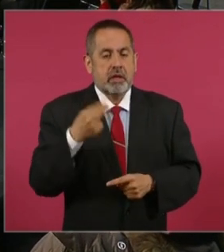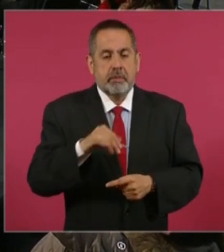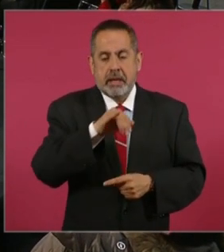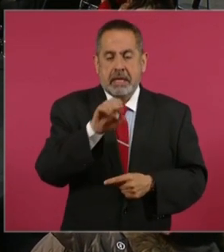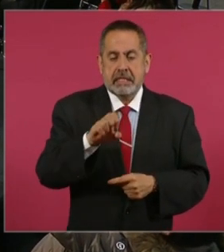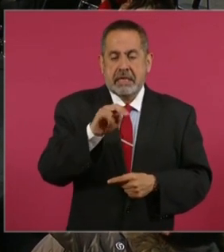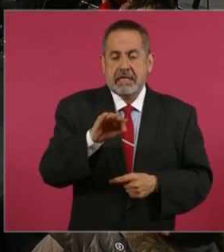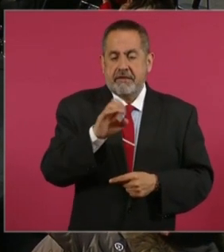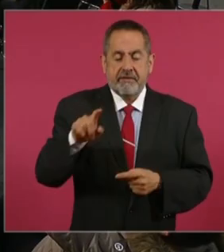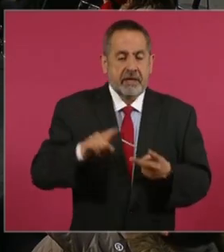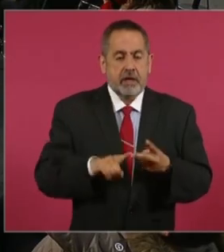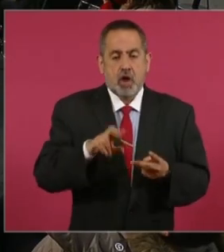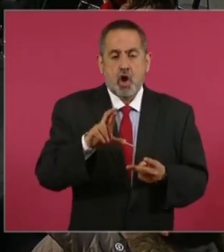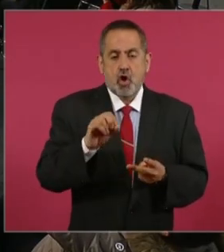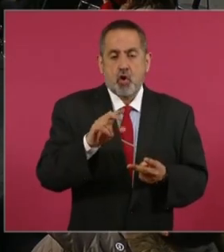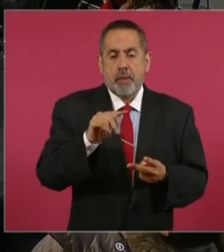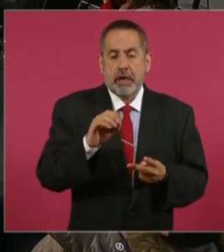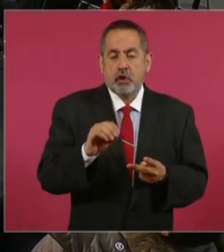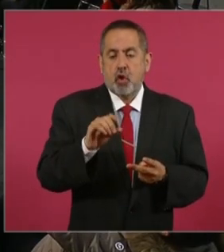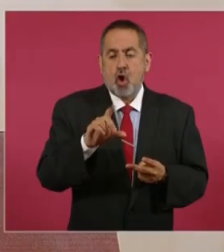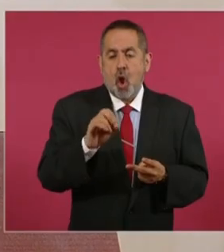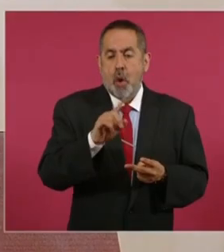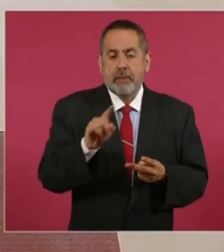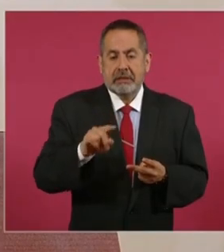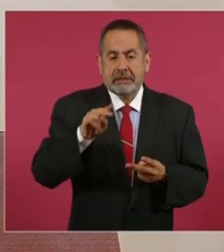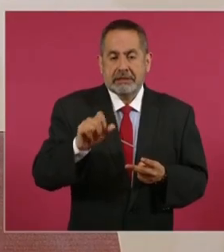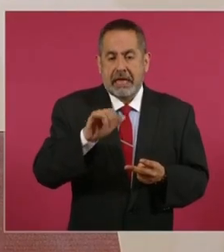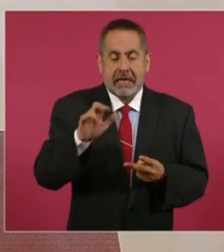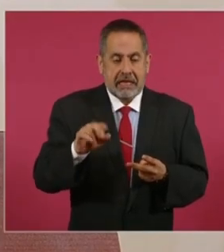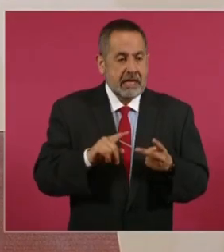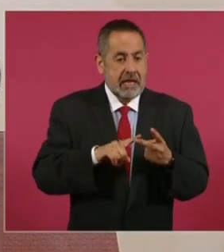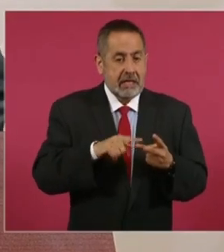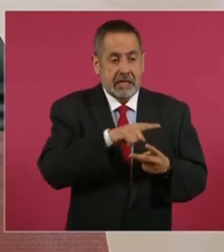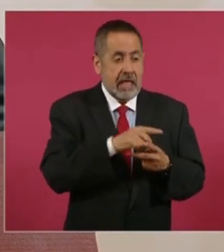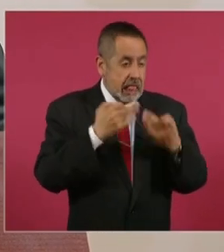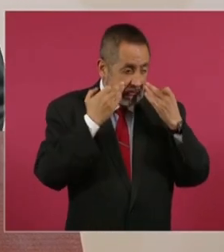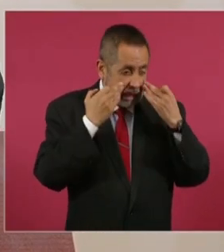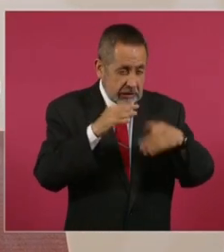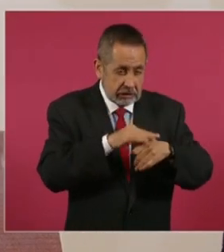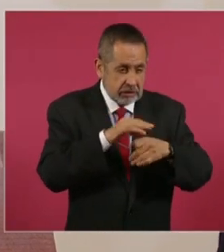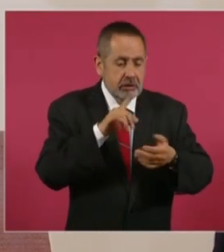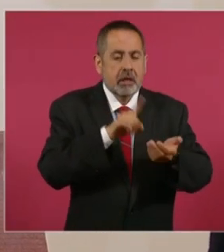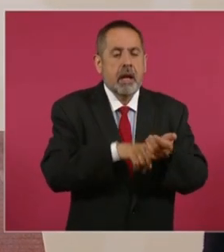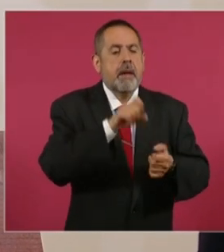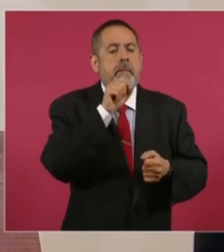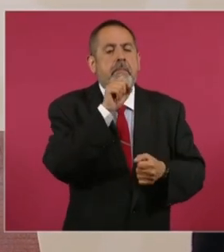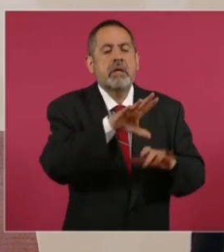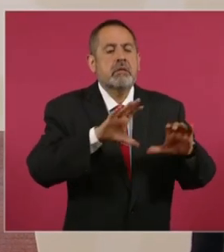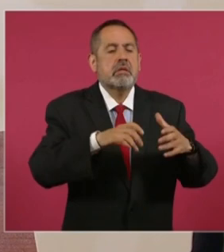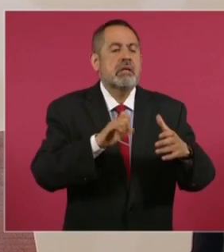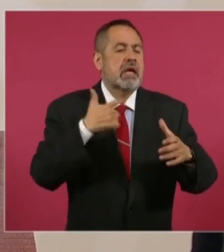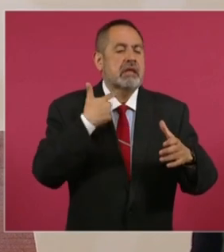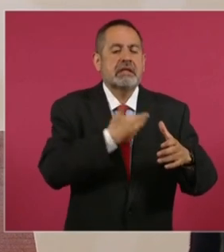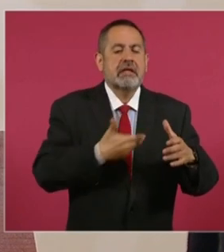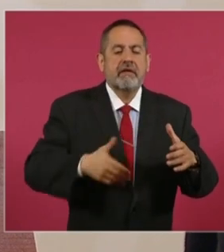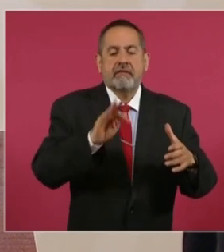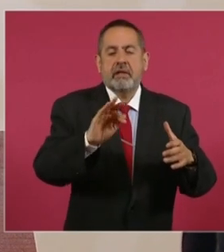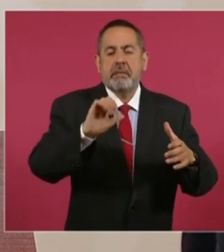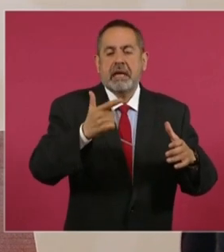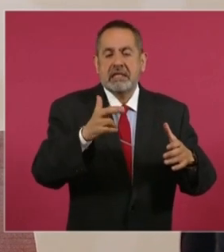Roberto López Nájera, el testigo estrella de Felipe Caderón y García Luna